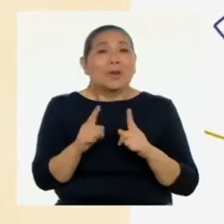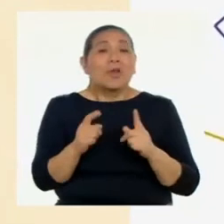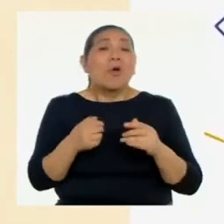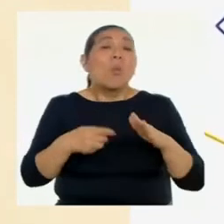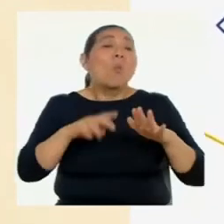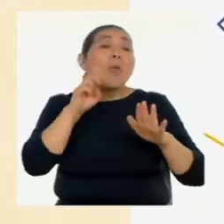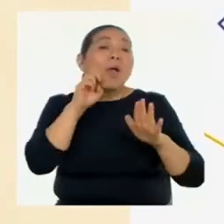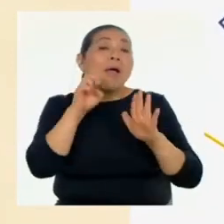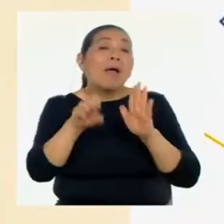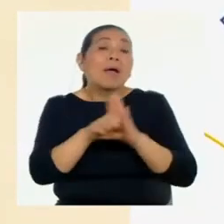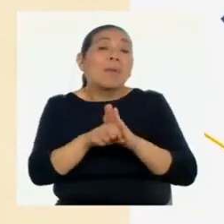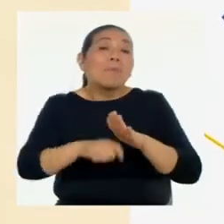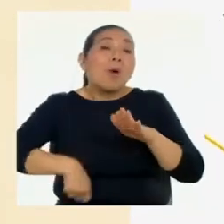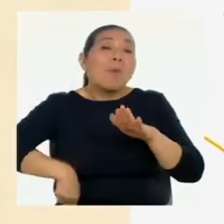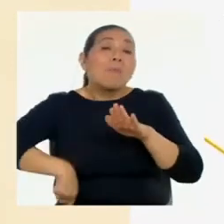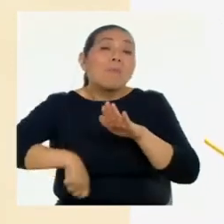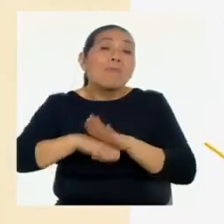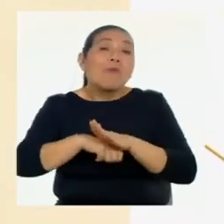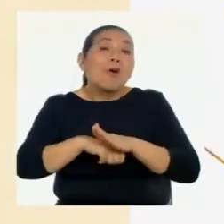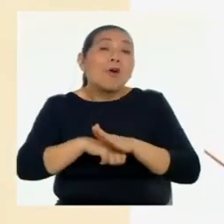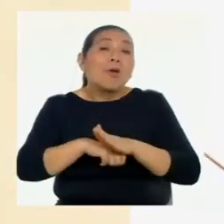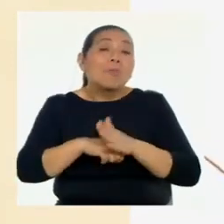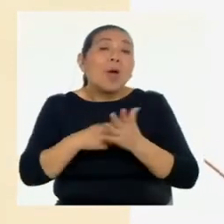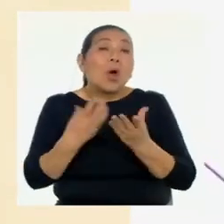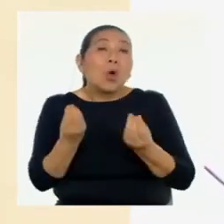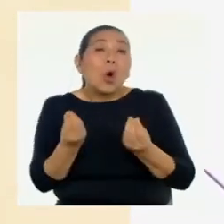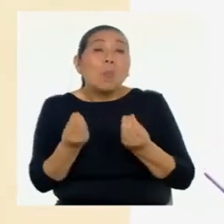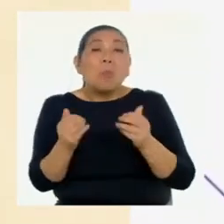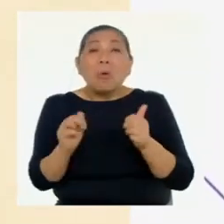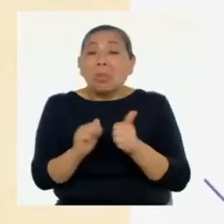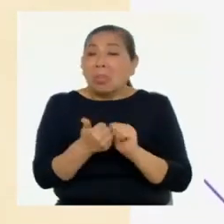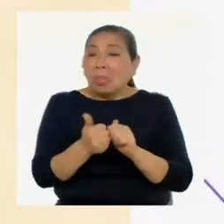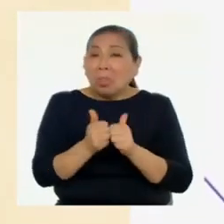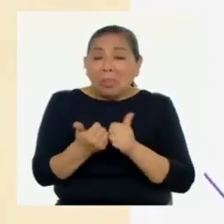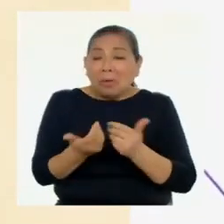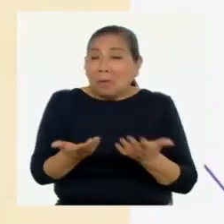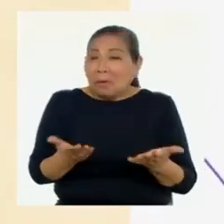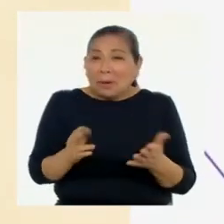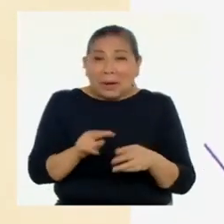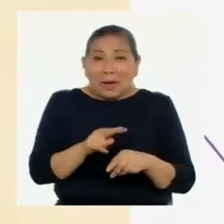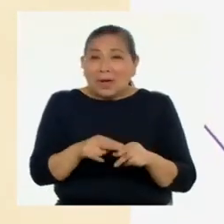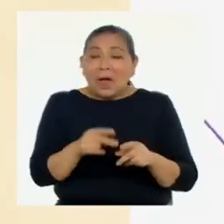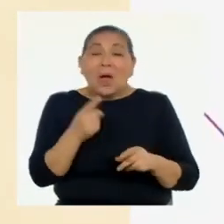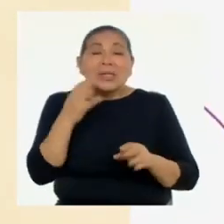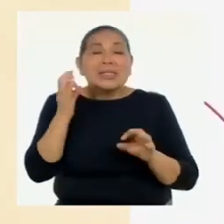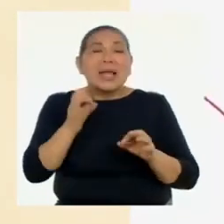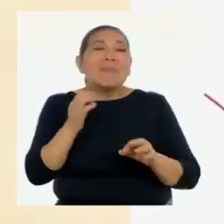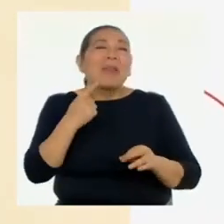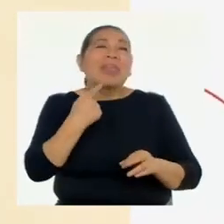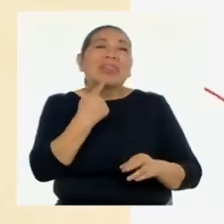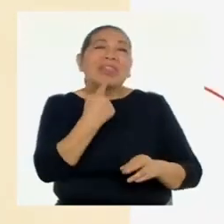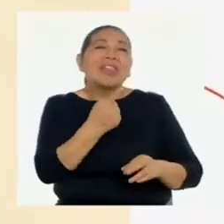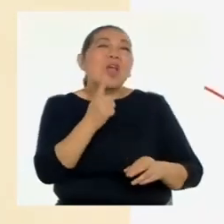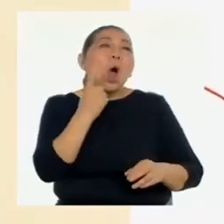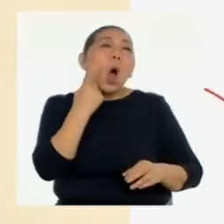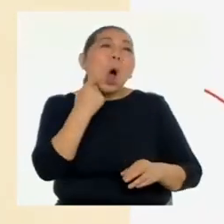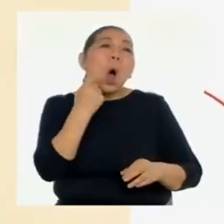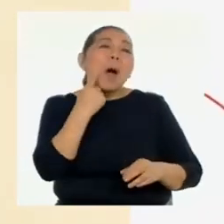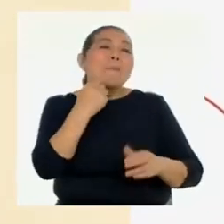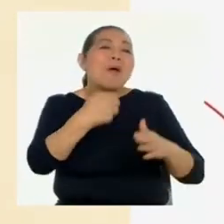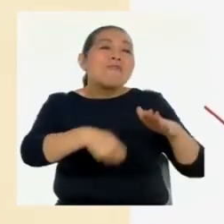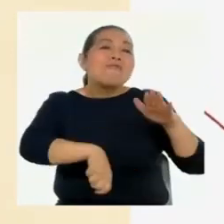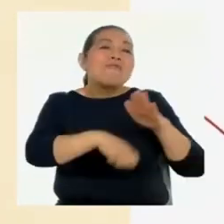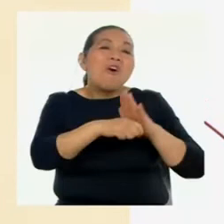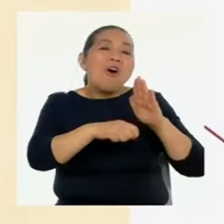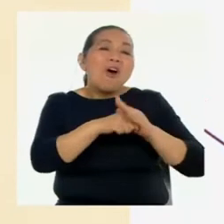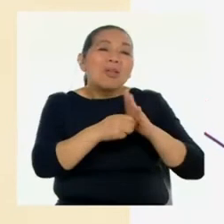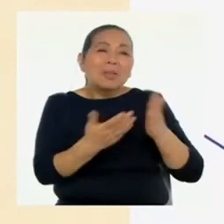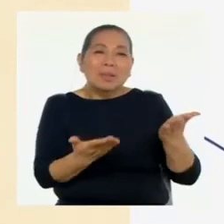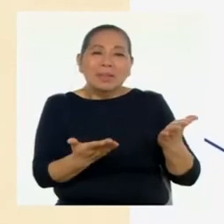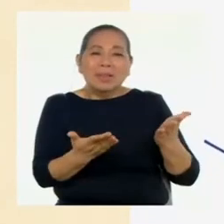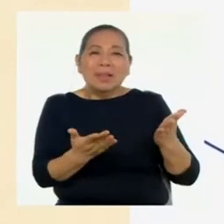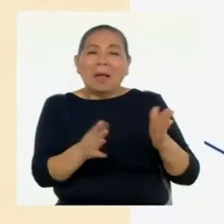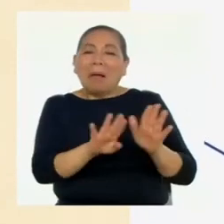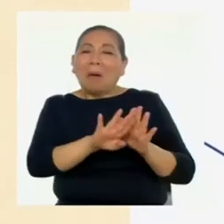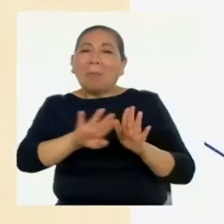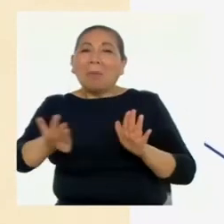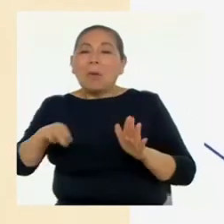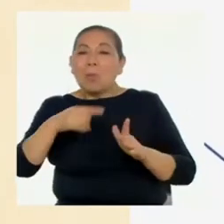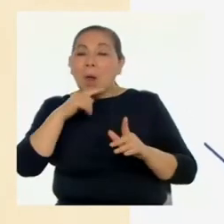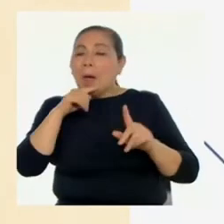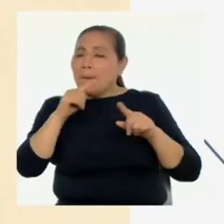deportes como el fútbol, que tradicionalmente lo asocian como un deporte exclusivo de los hombres, y el vóley como exclusivamente